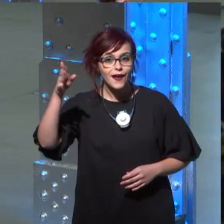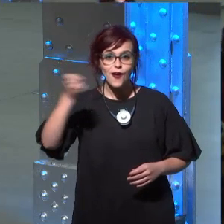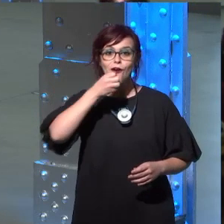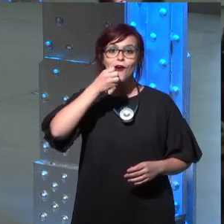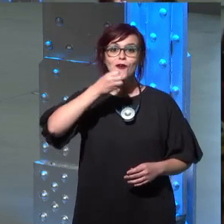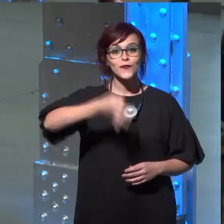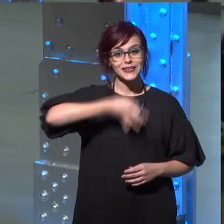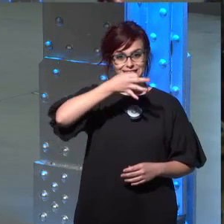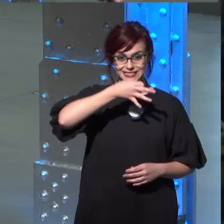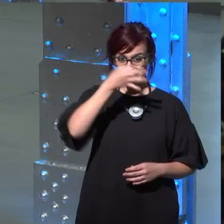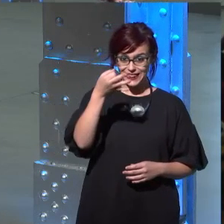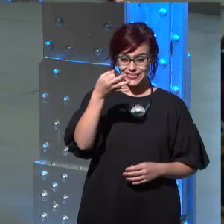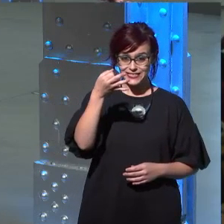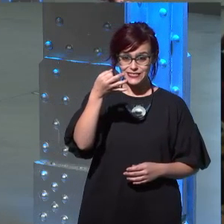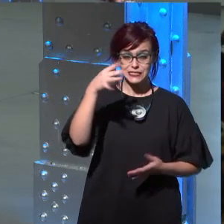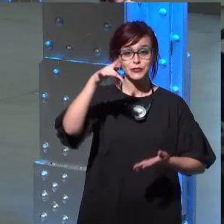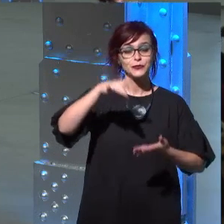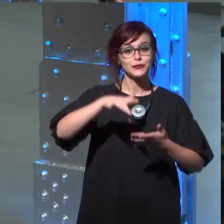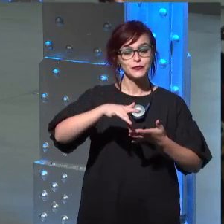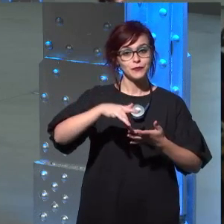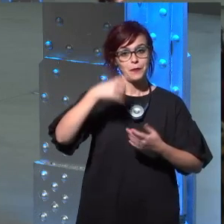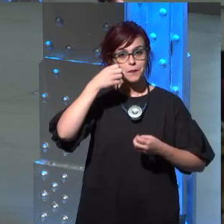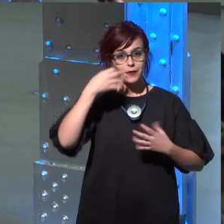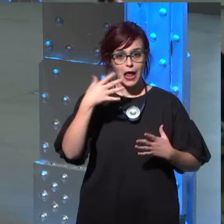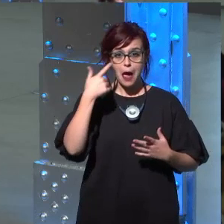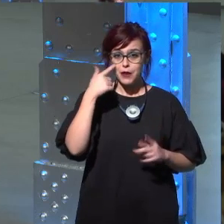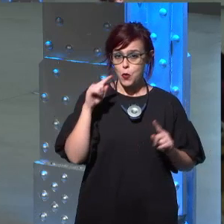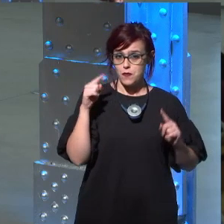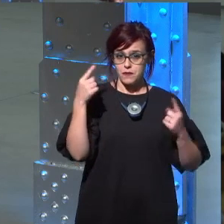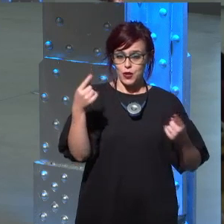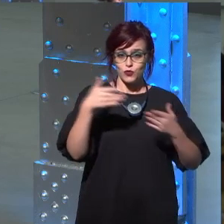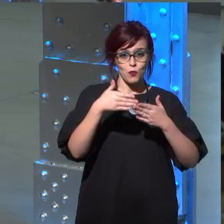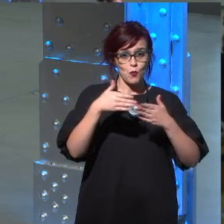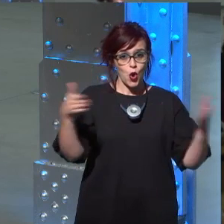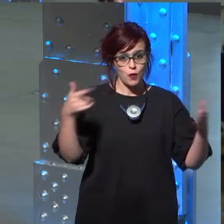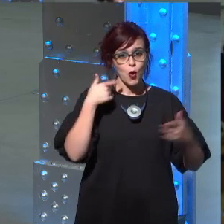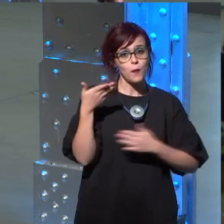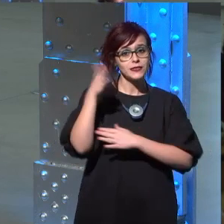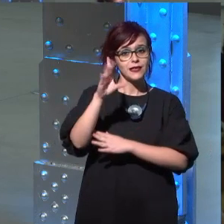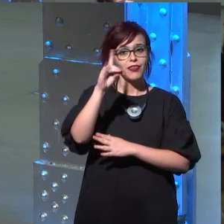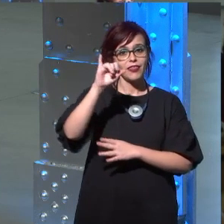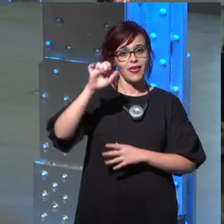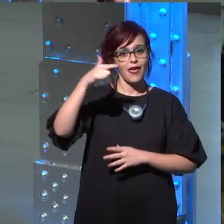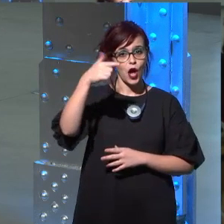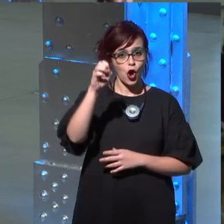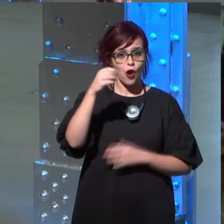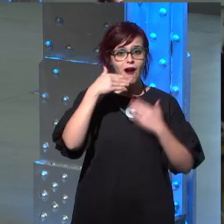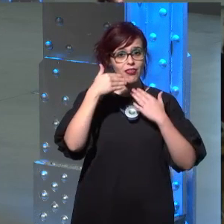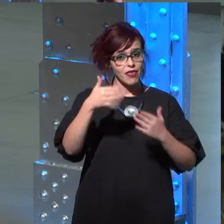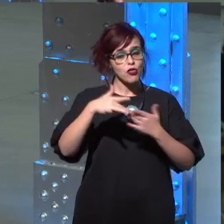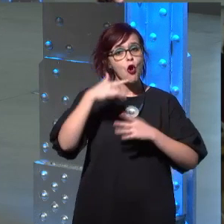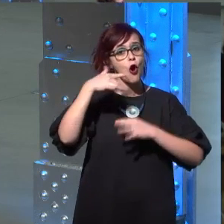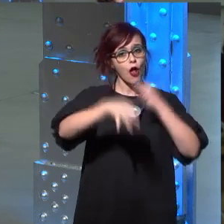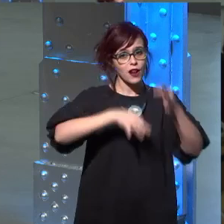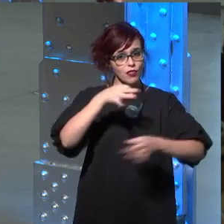Hola, muy buenas tardes. Bueno, lo mejor para un alto de estos es empezar por presentarse. Me llamo Diego García y soy uno de los